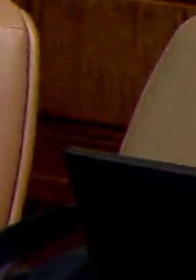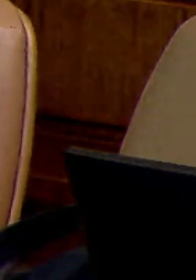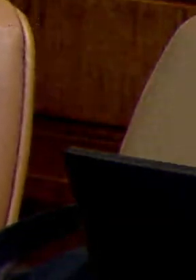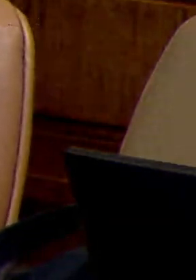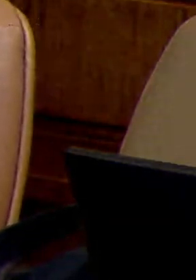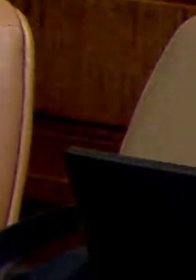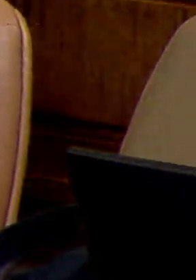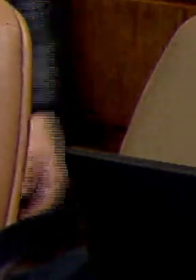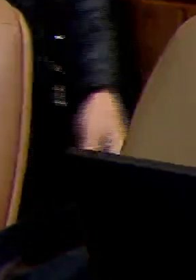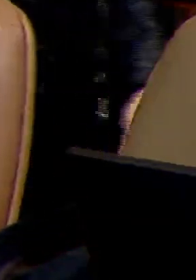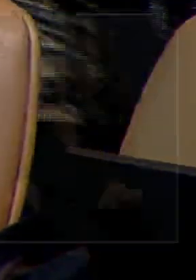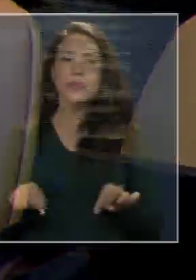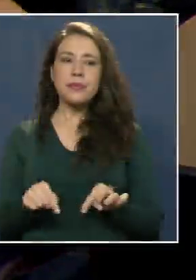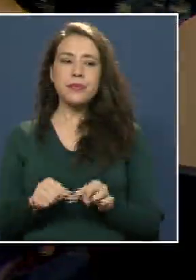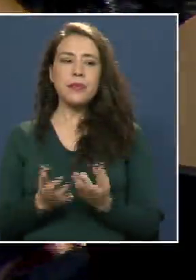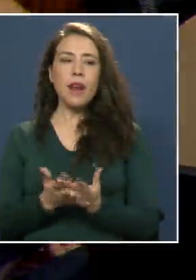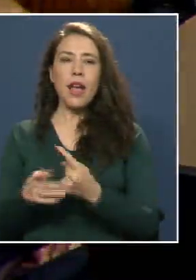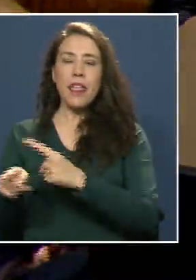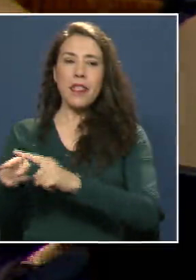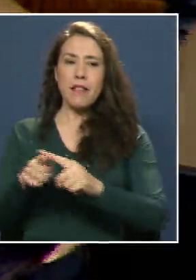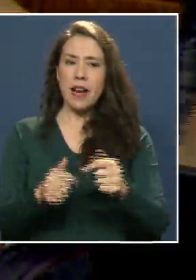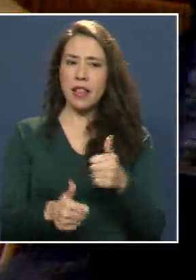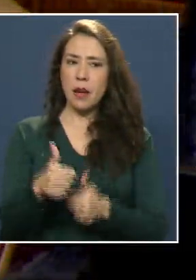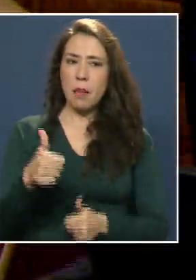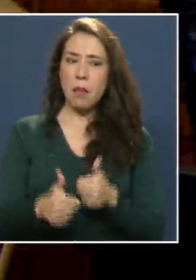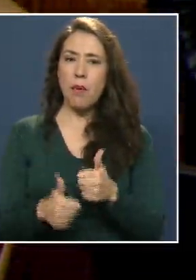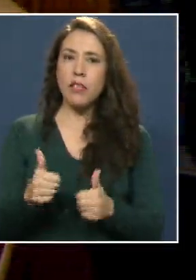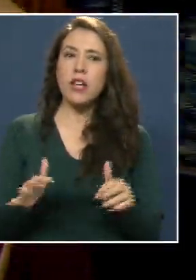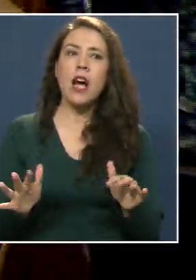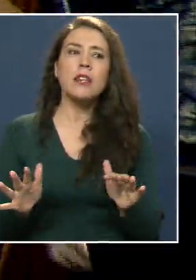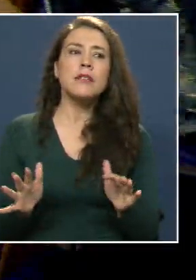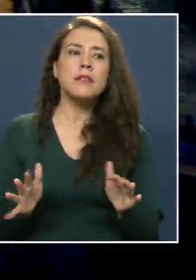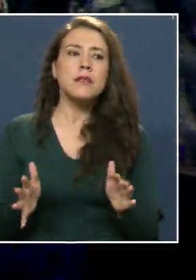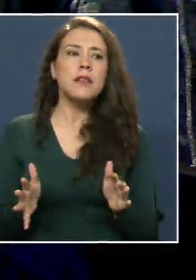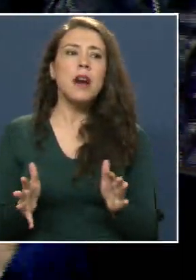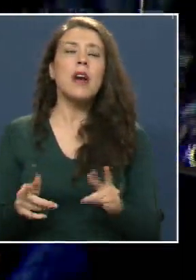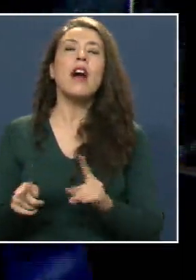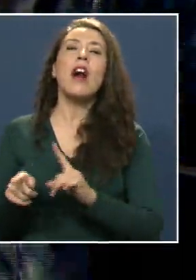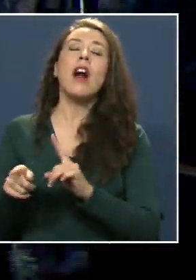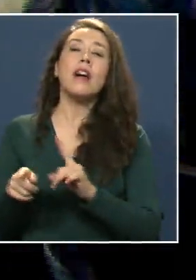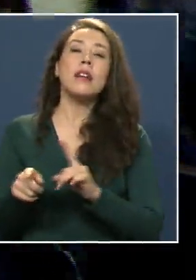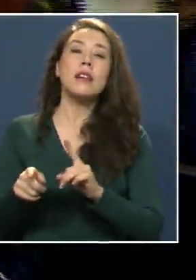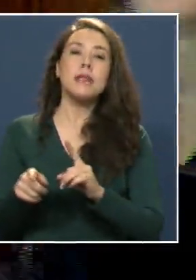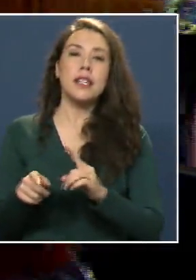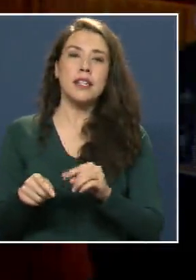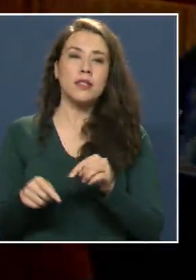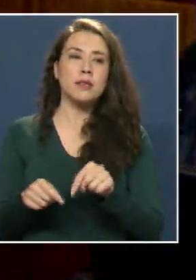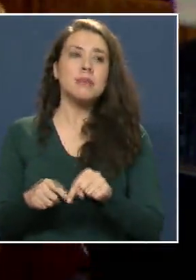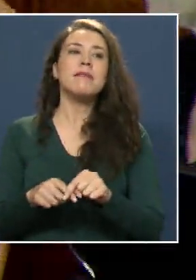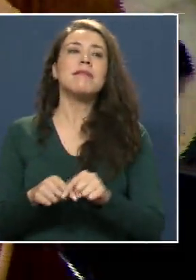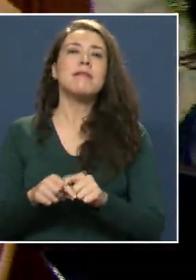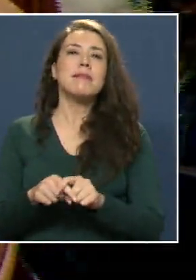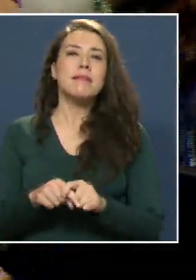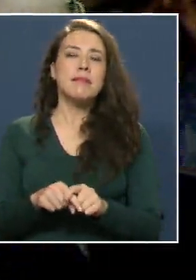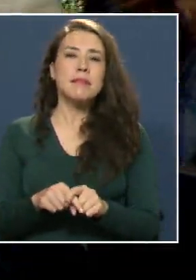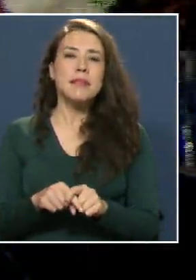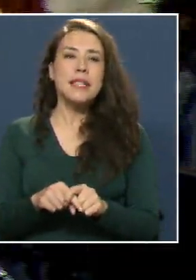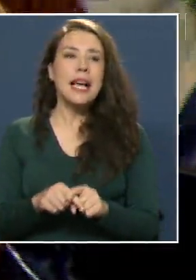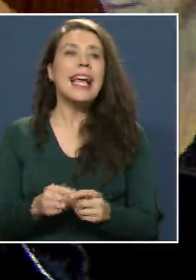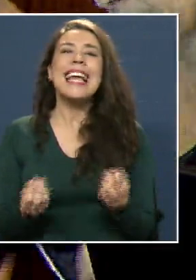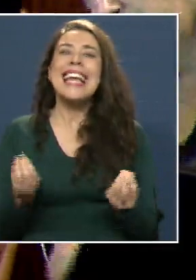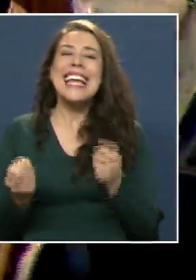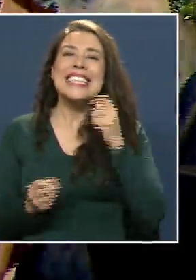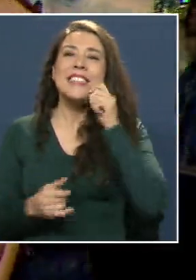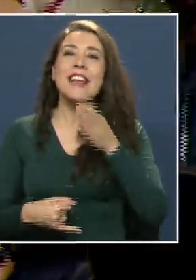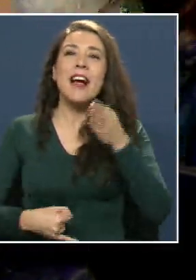a una sala donde hay una multiplicidad de profesiones asociadas a otras áreas, no precisamente al área del Derecho. ¿Qué es